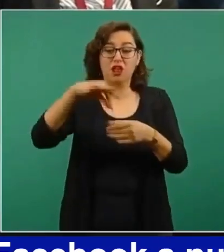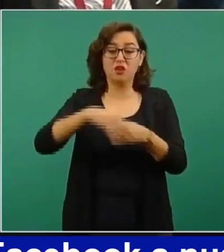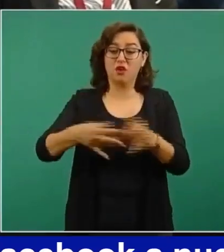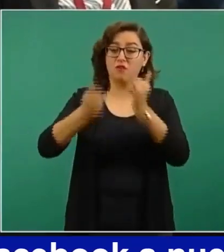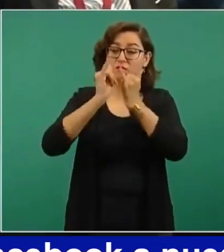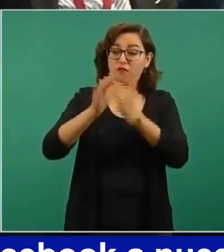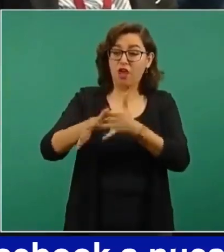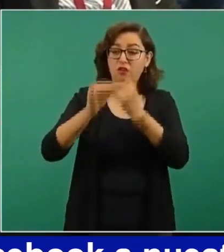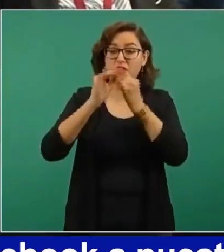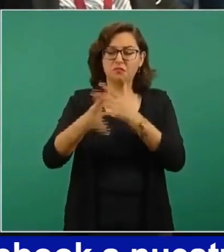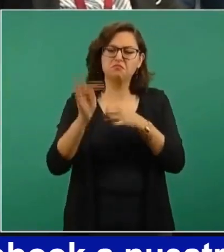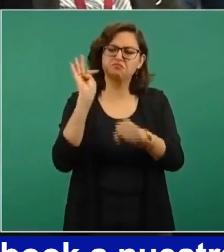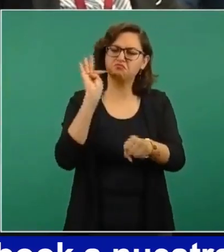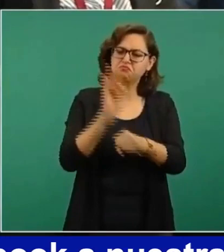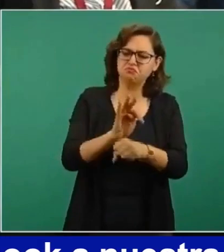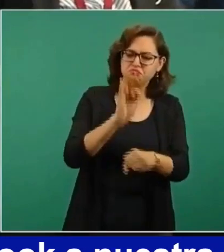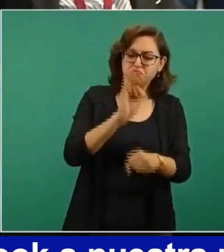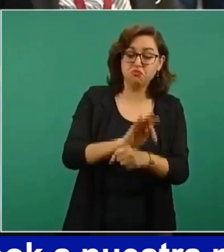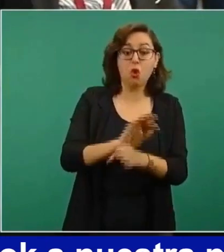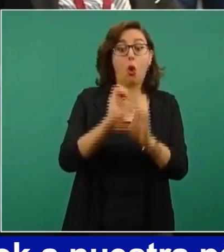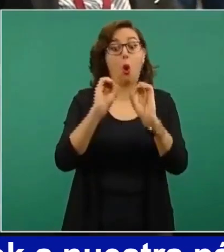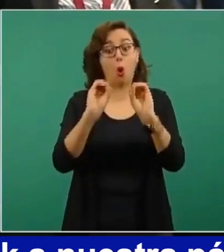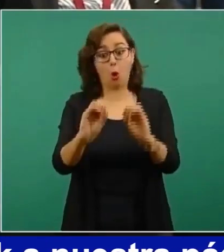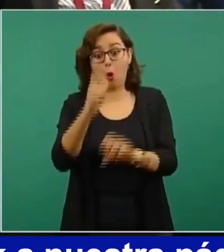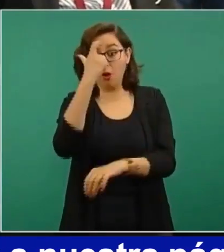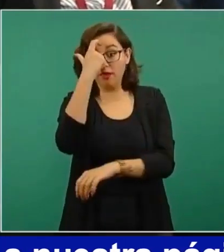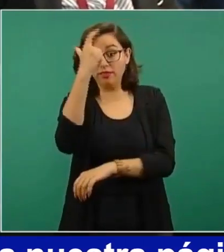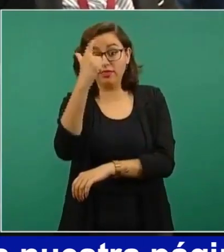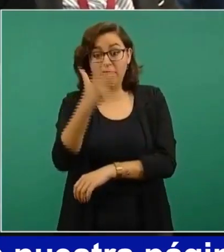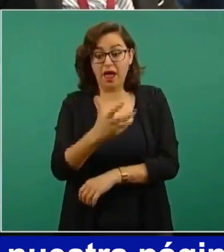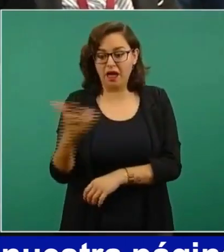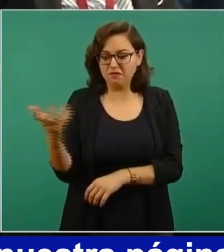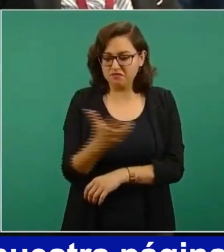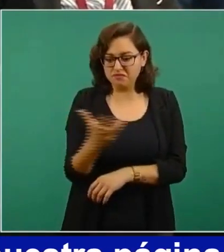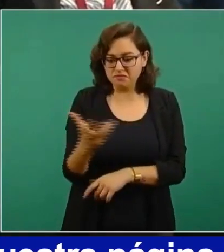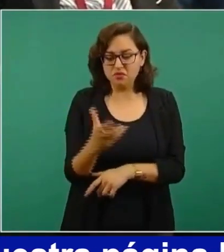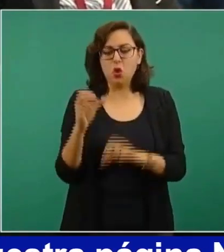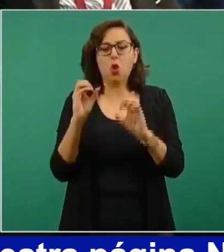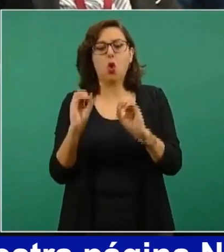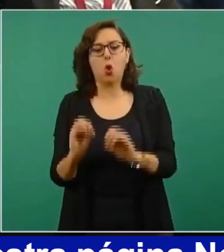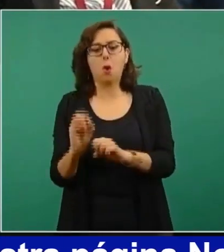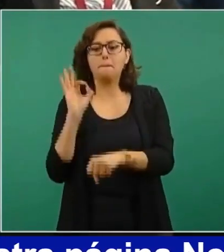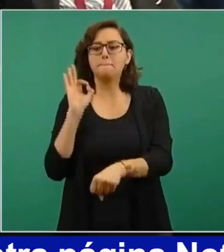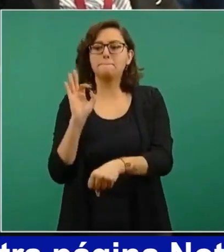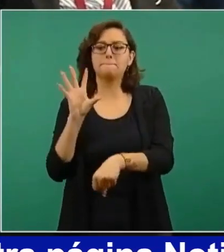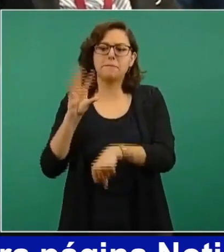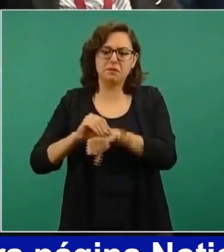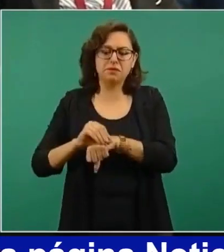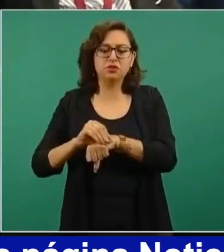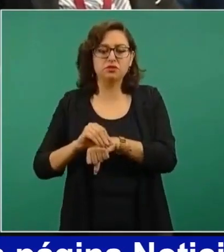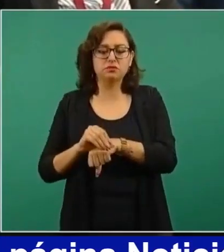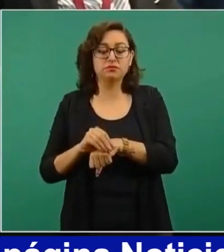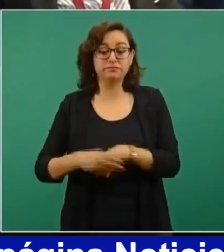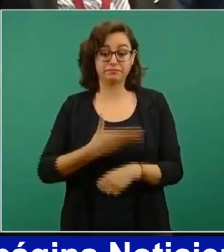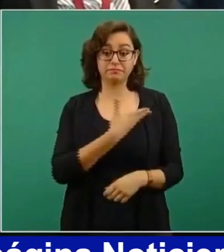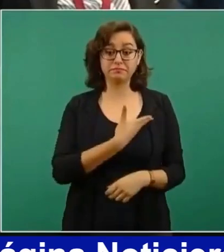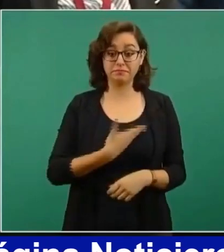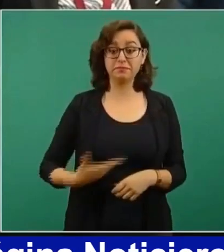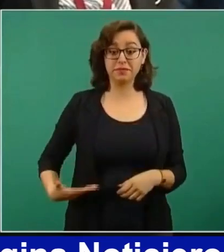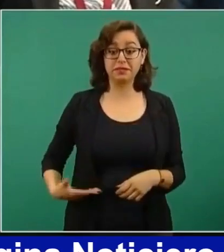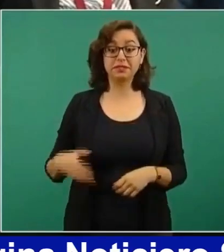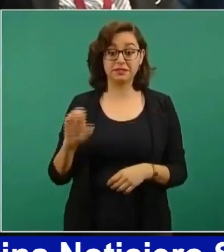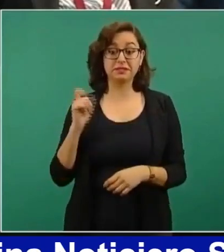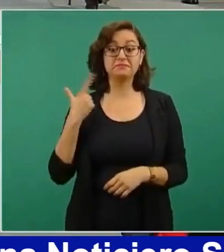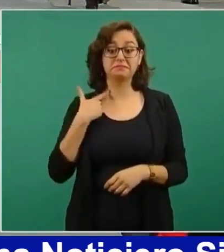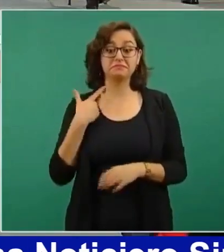instrumentados o han sido tolerados desde el poder presidencial. A usted le corresponde, como presidente de